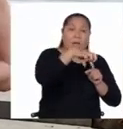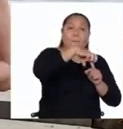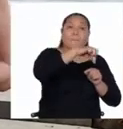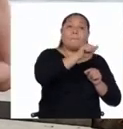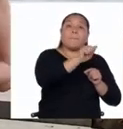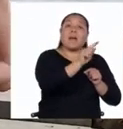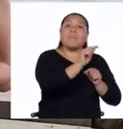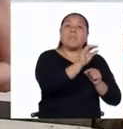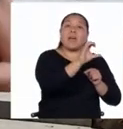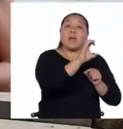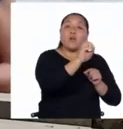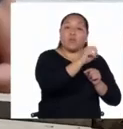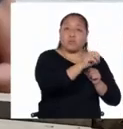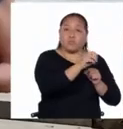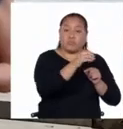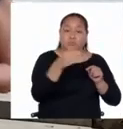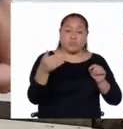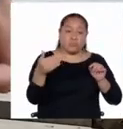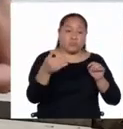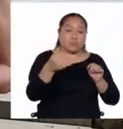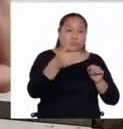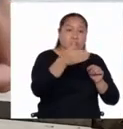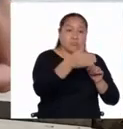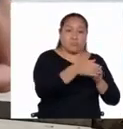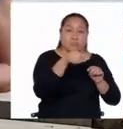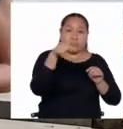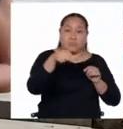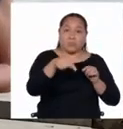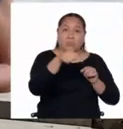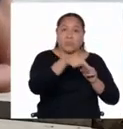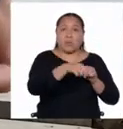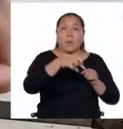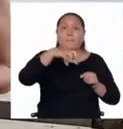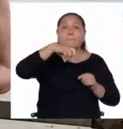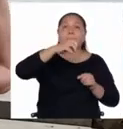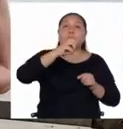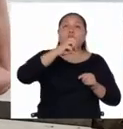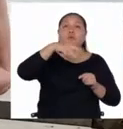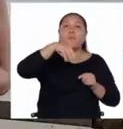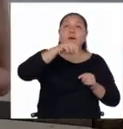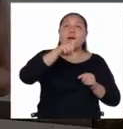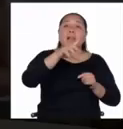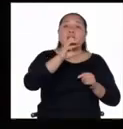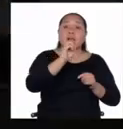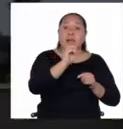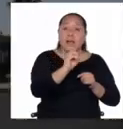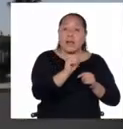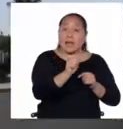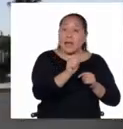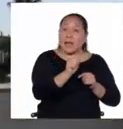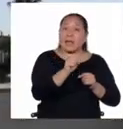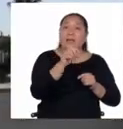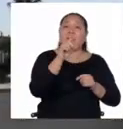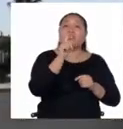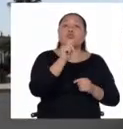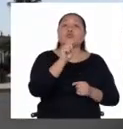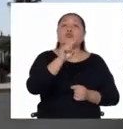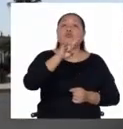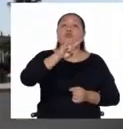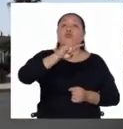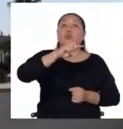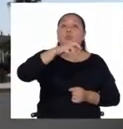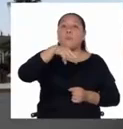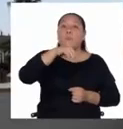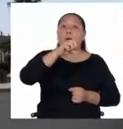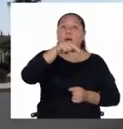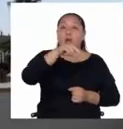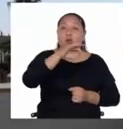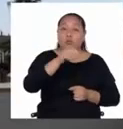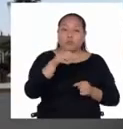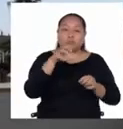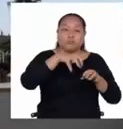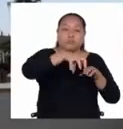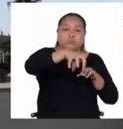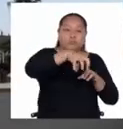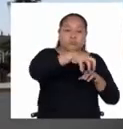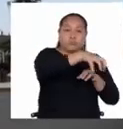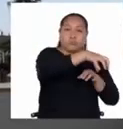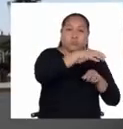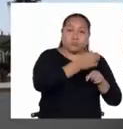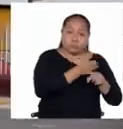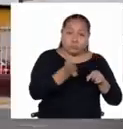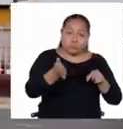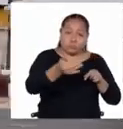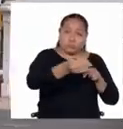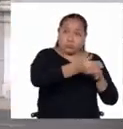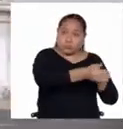Pátapo, pasando por las haciendas de Pomalca y Tumango. Frente a la Plaza de Armas de Puerto Eten